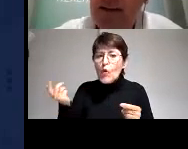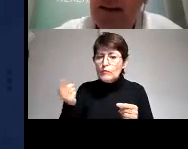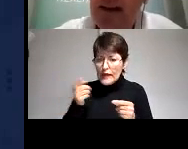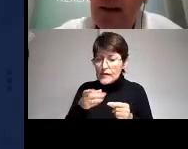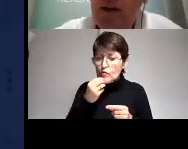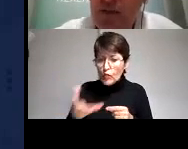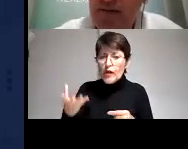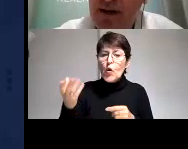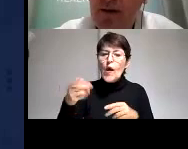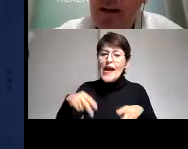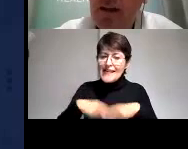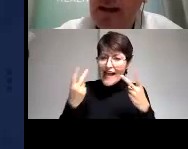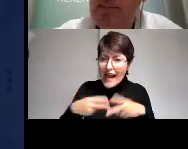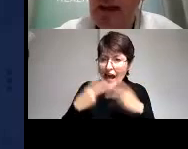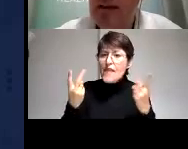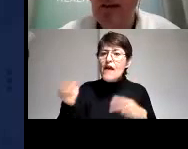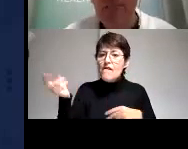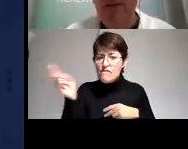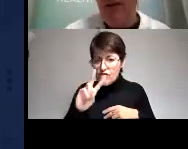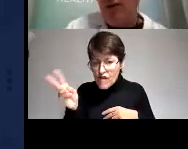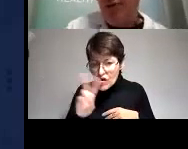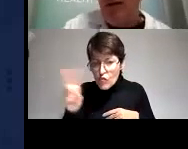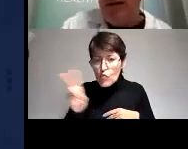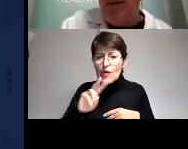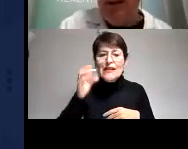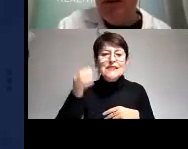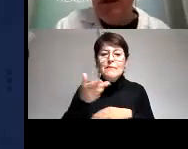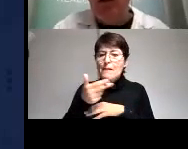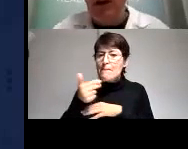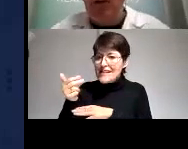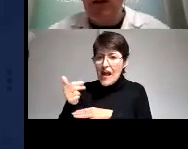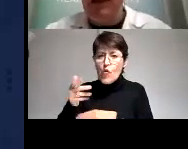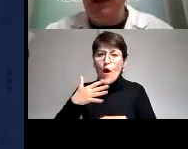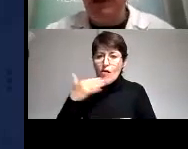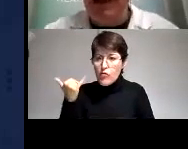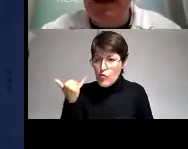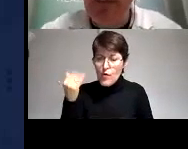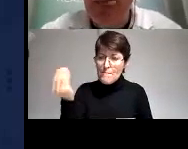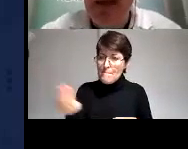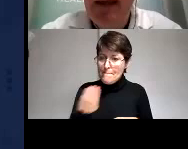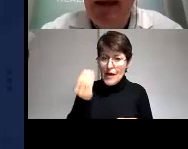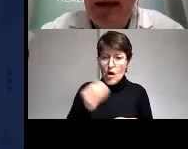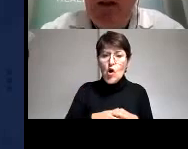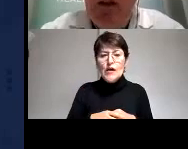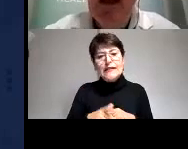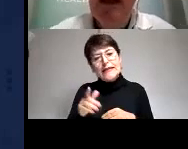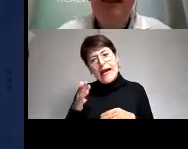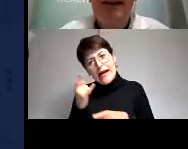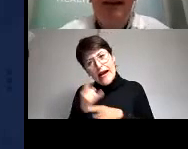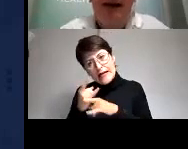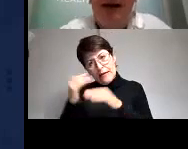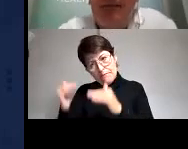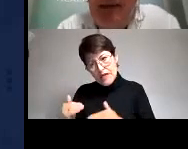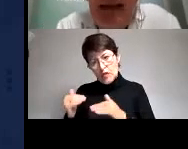natural verde, sopa de verduras y siempre pescado azul, es decir, pescado graso, mejor que carne. Si os